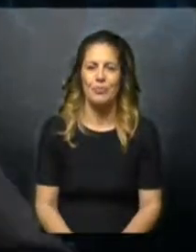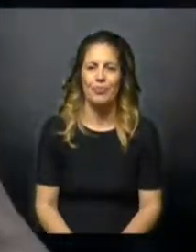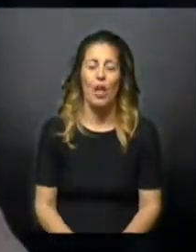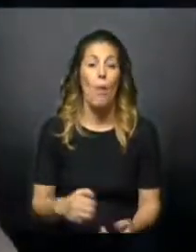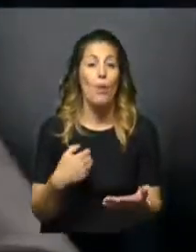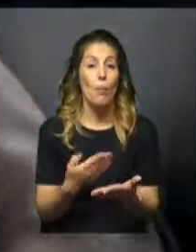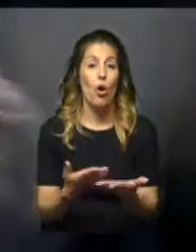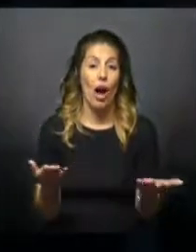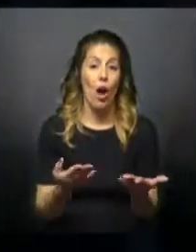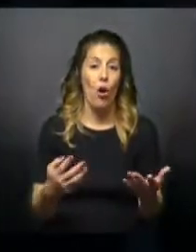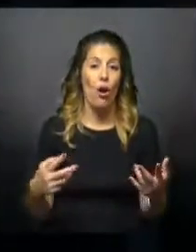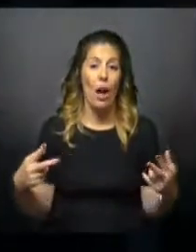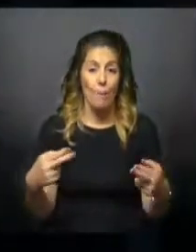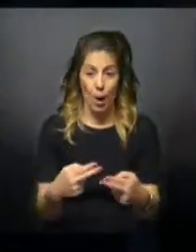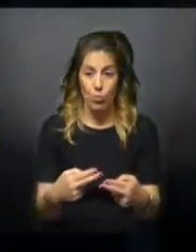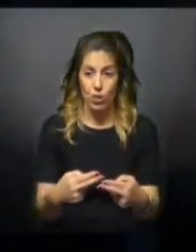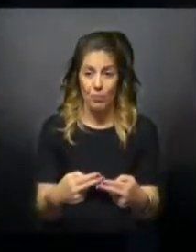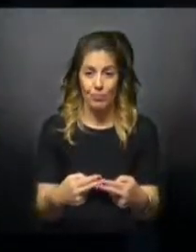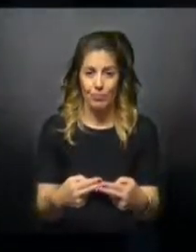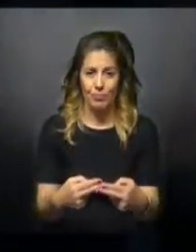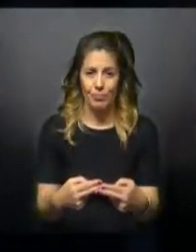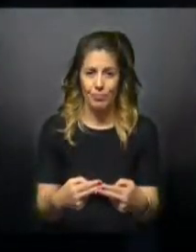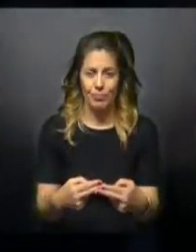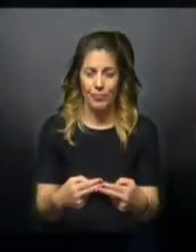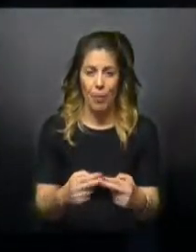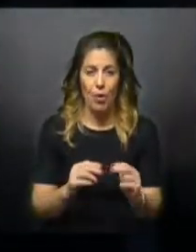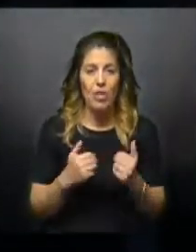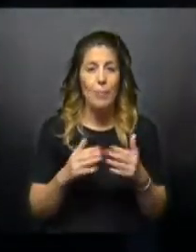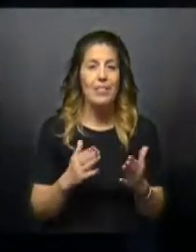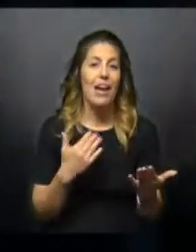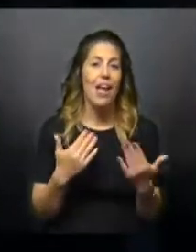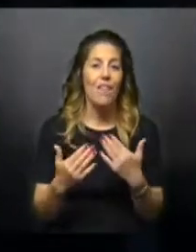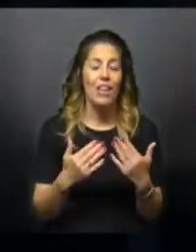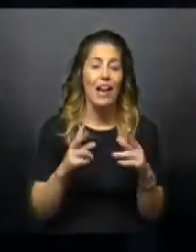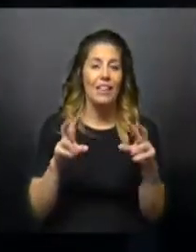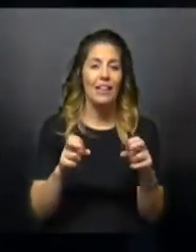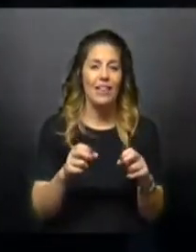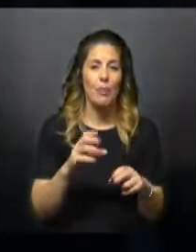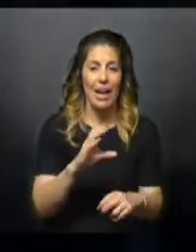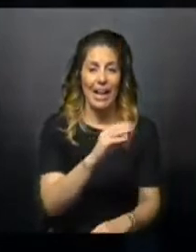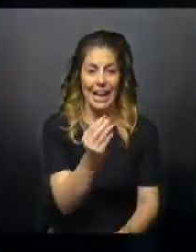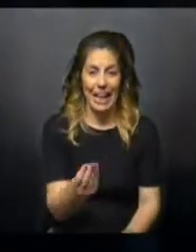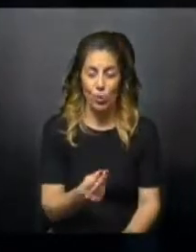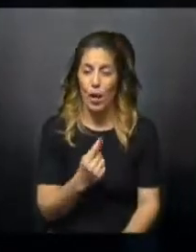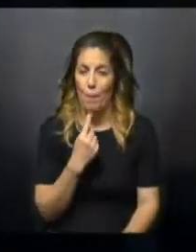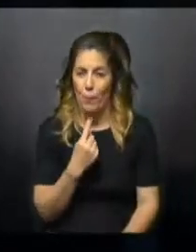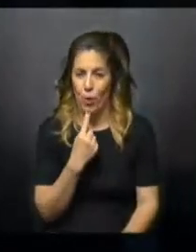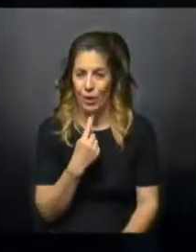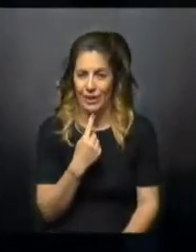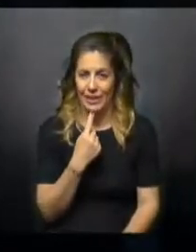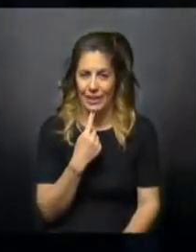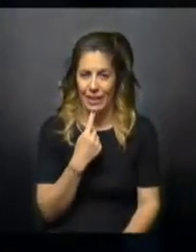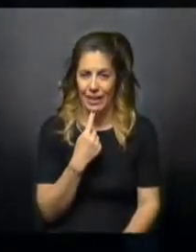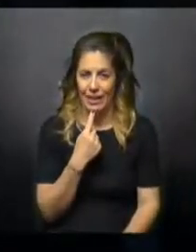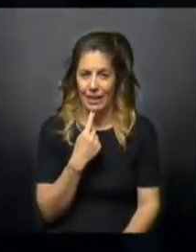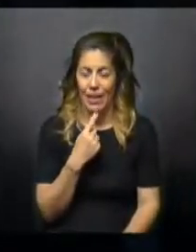una breve pausa y no vamos a meter en el tema de la caricatura política que bueno por lo menos